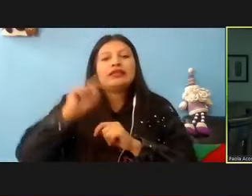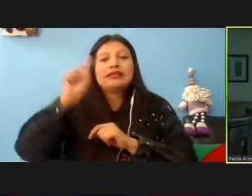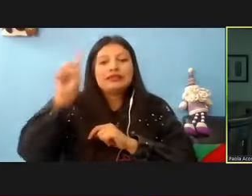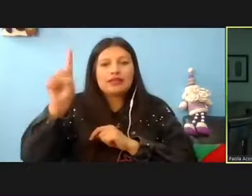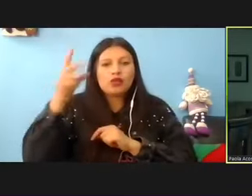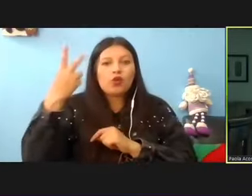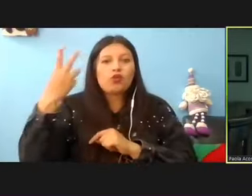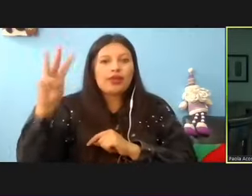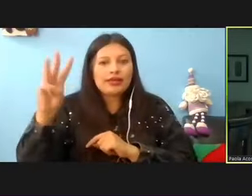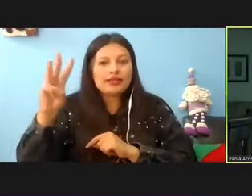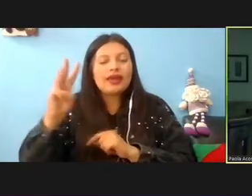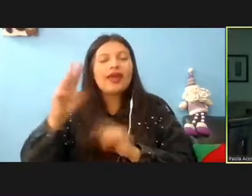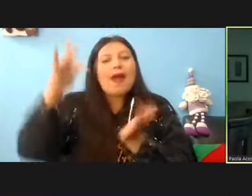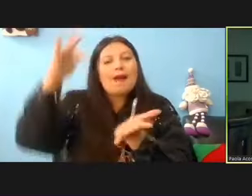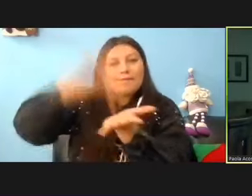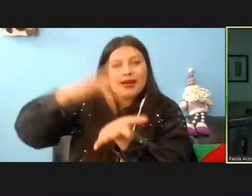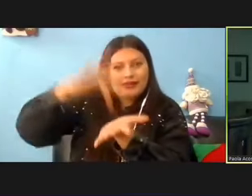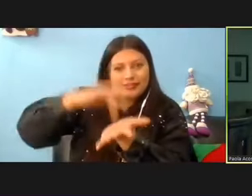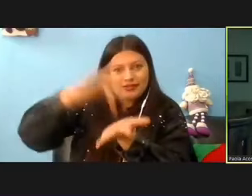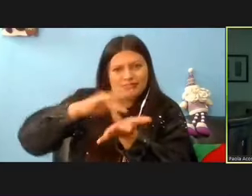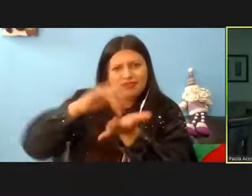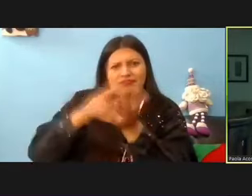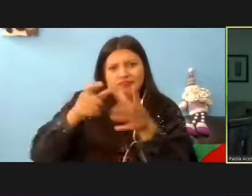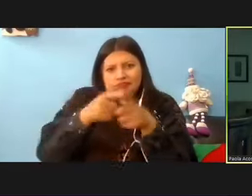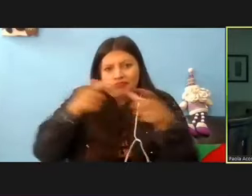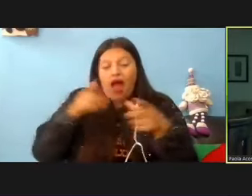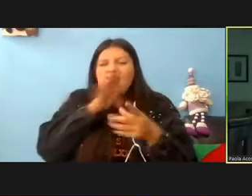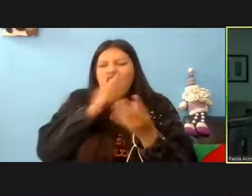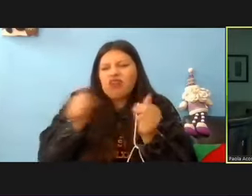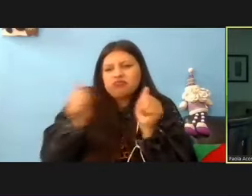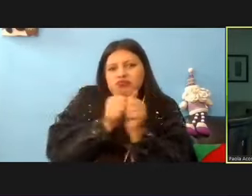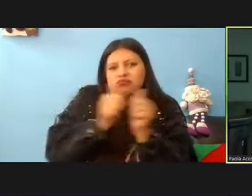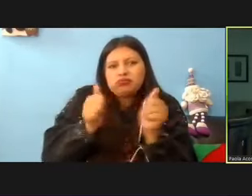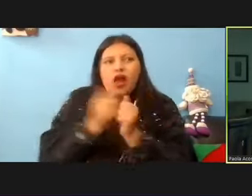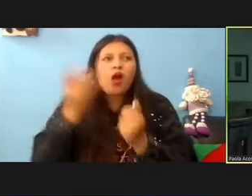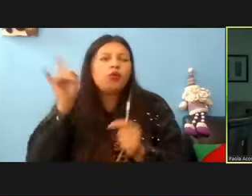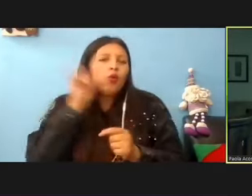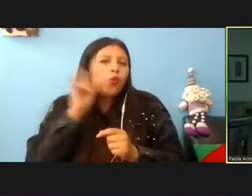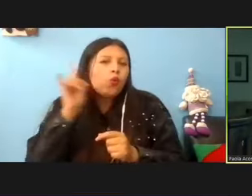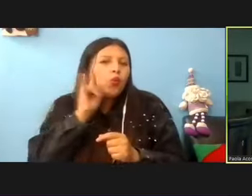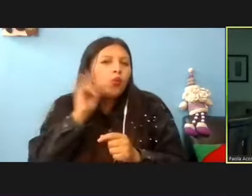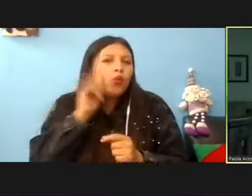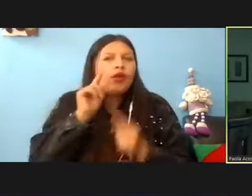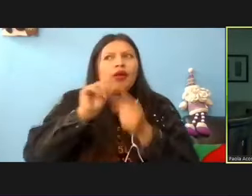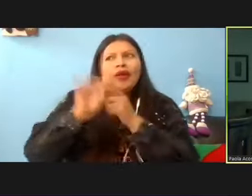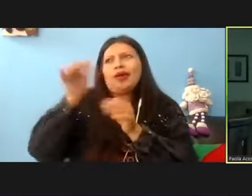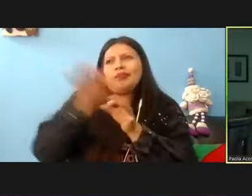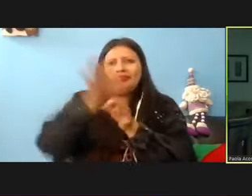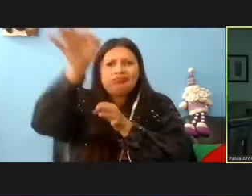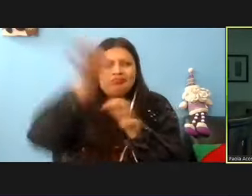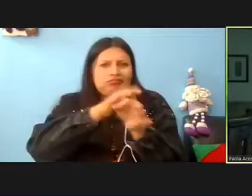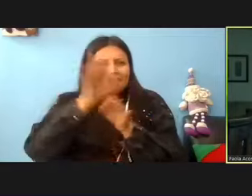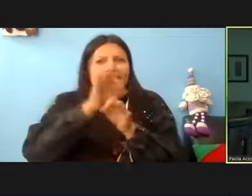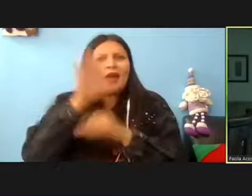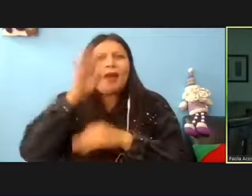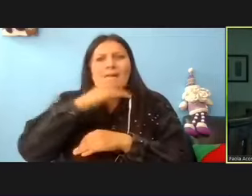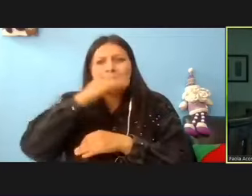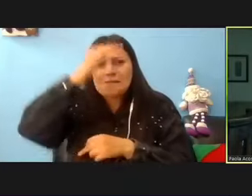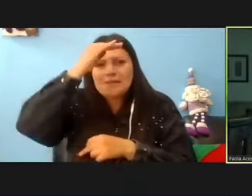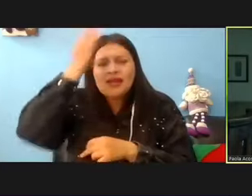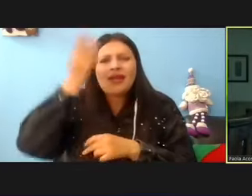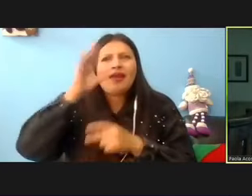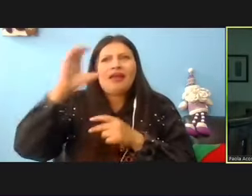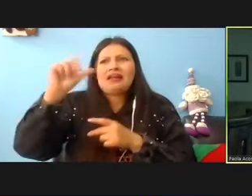113 participantes y pues nos estuvieron acompañando, escuchando desde Envigado, desde Bogotá, desde Medellín, desde